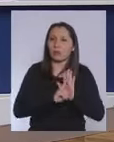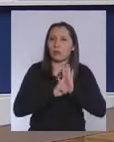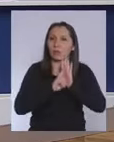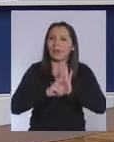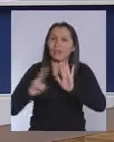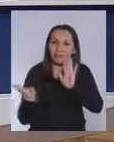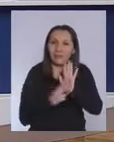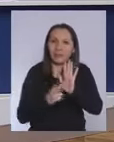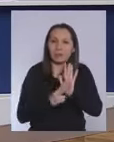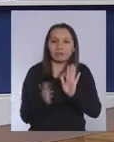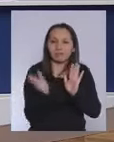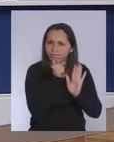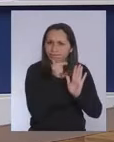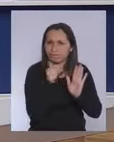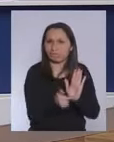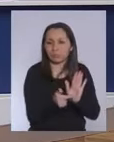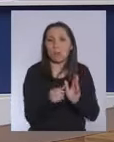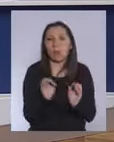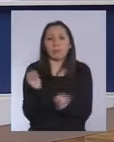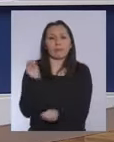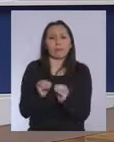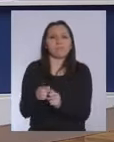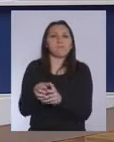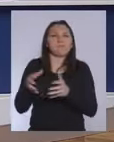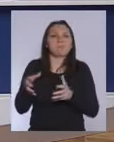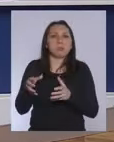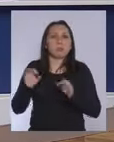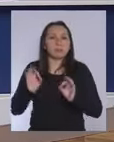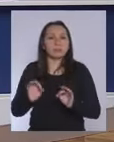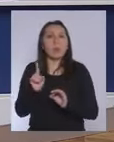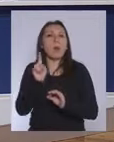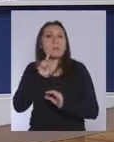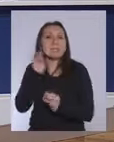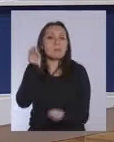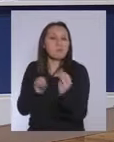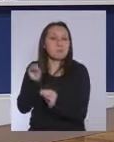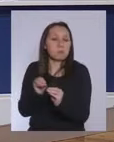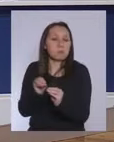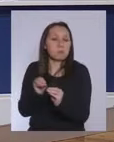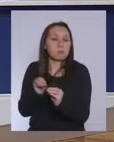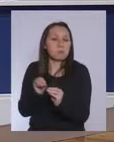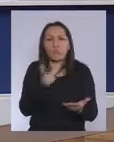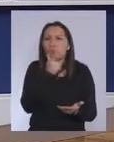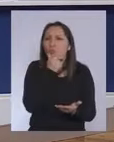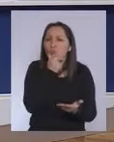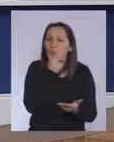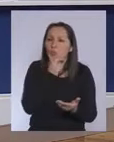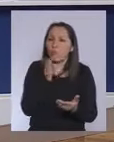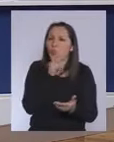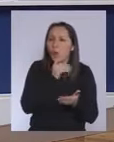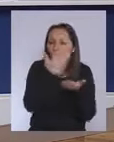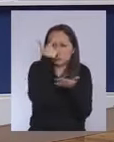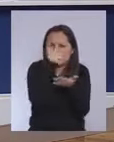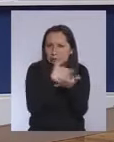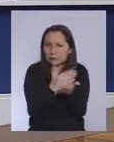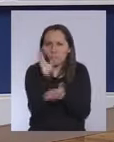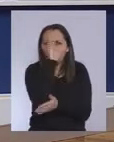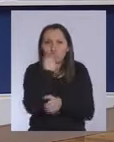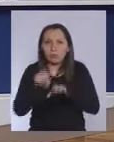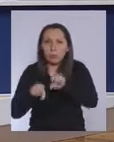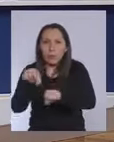realidad de hecho habla de que serían artificiales como responde ustedes en los cuestionamientos también a que no hay una estrategia por ejemplo en la búsqueda